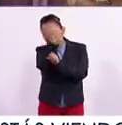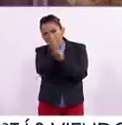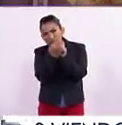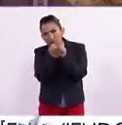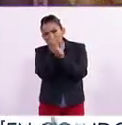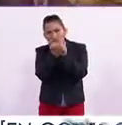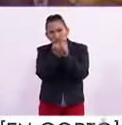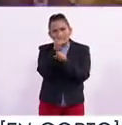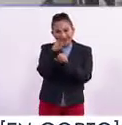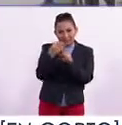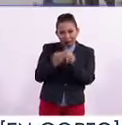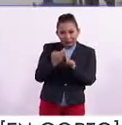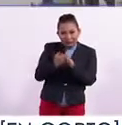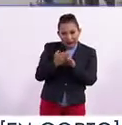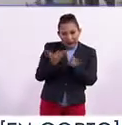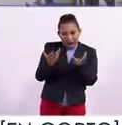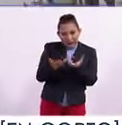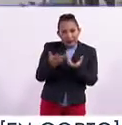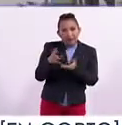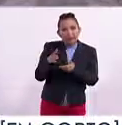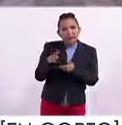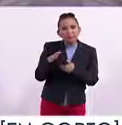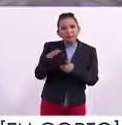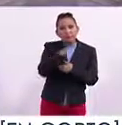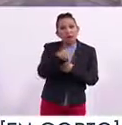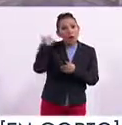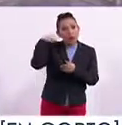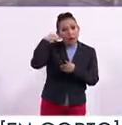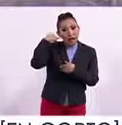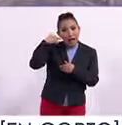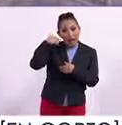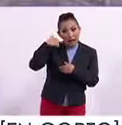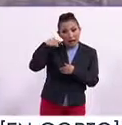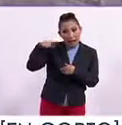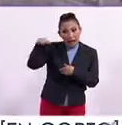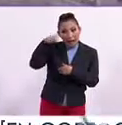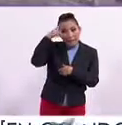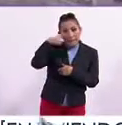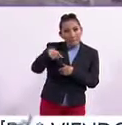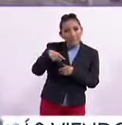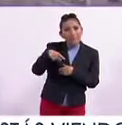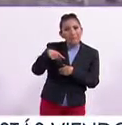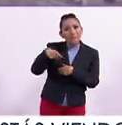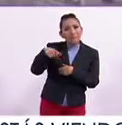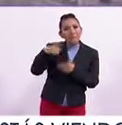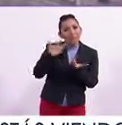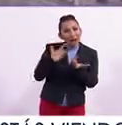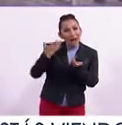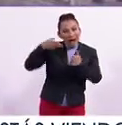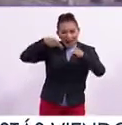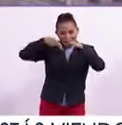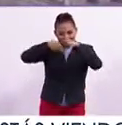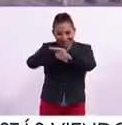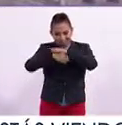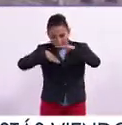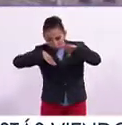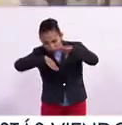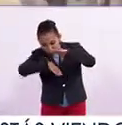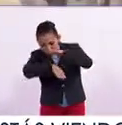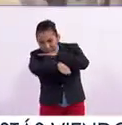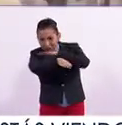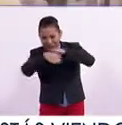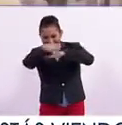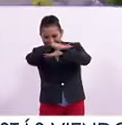haciendo en Guadalajara para un tren subterráneo que están haciendo en la calle principal, la